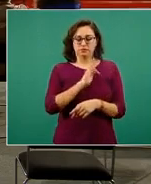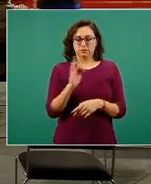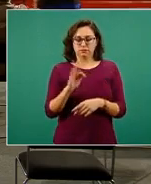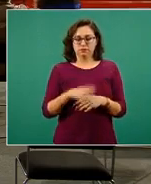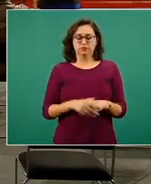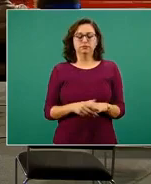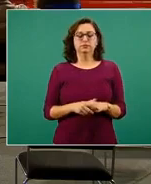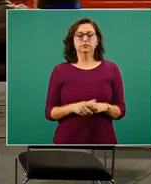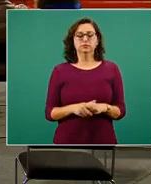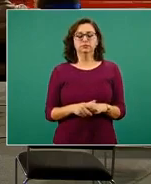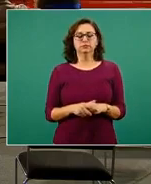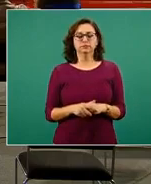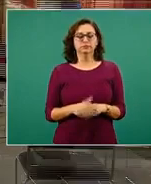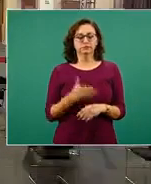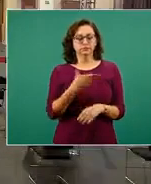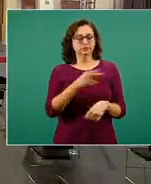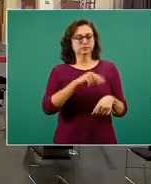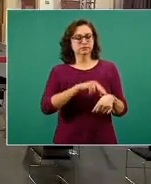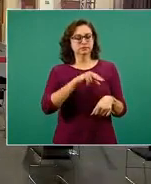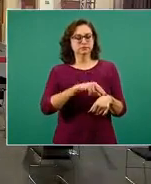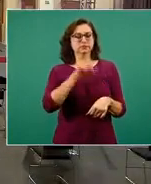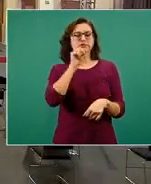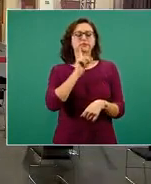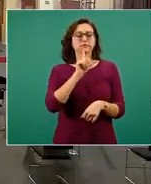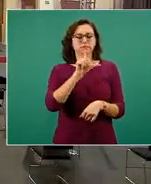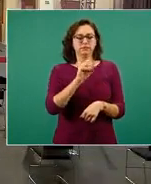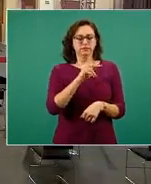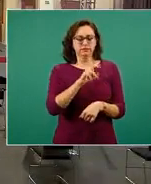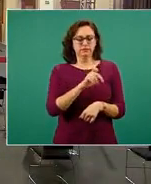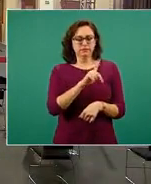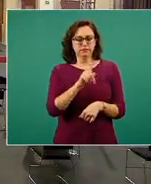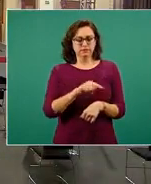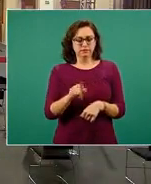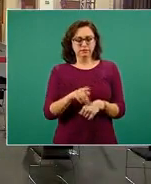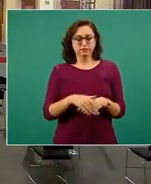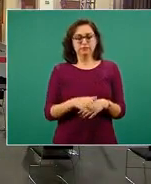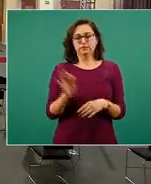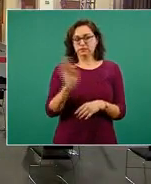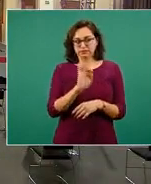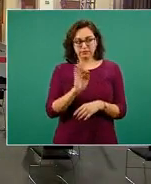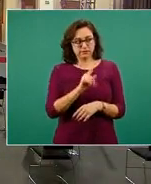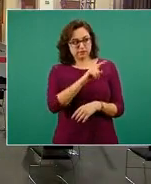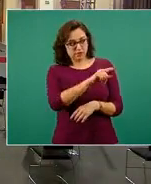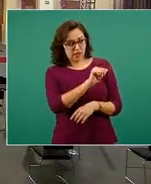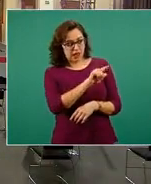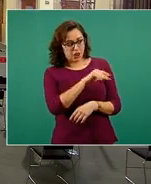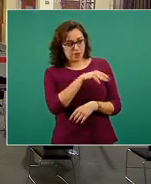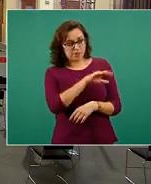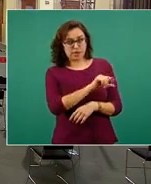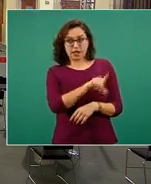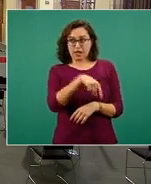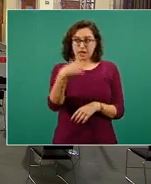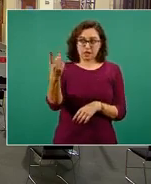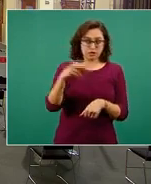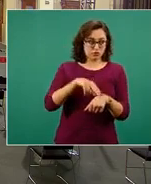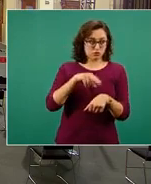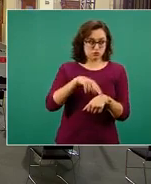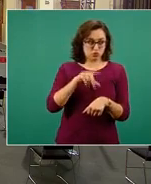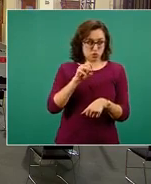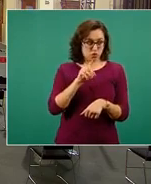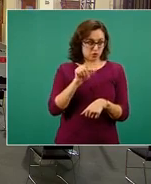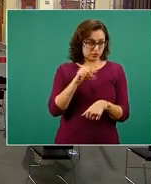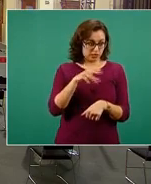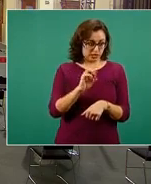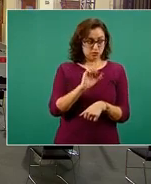pregunta a la doctora López Arellano. En adelante el doctor Alomía podría preguntarle al doctor Lozano si está de acuerdo, doctor.